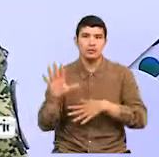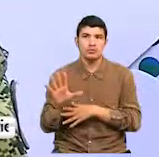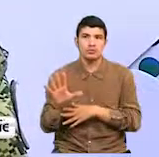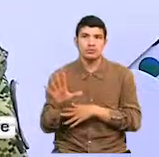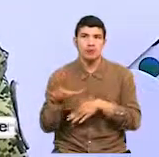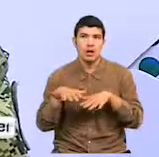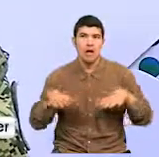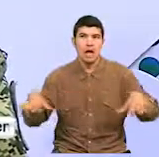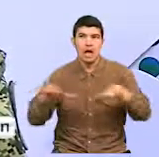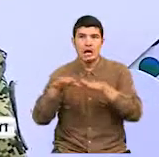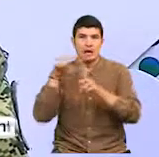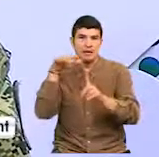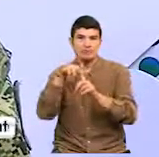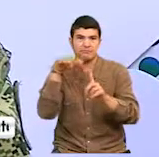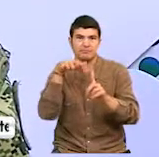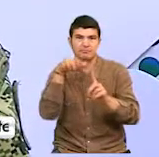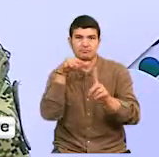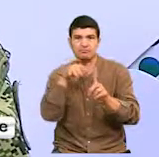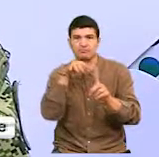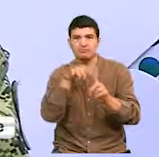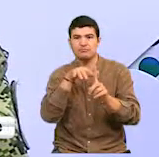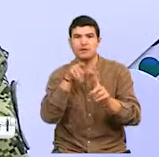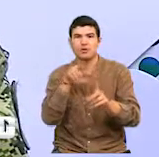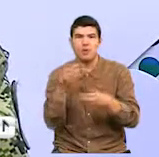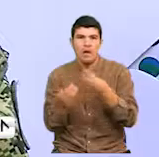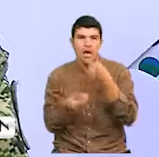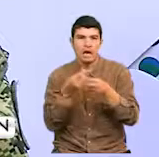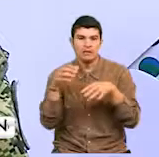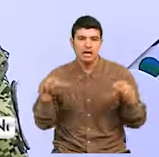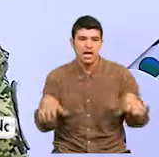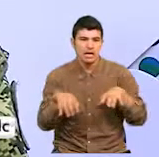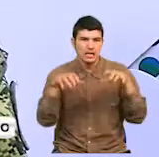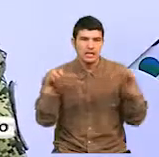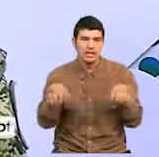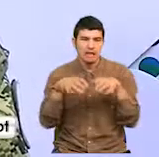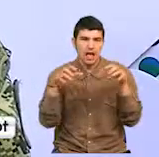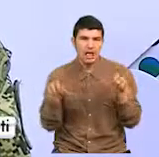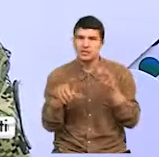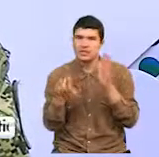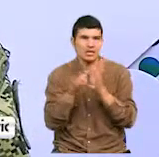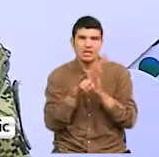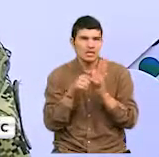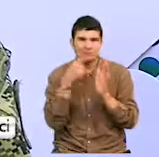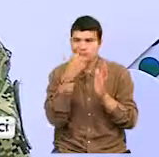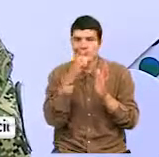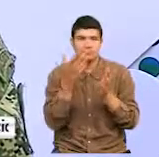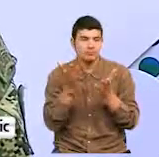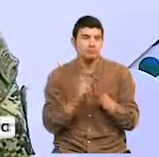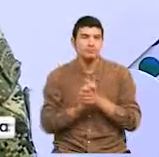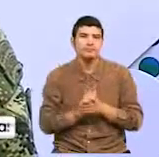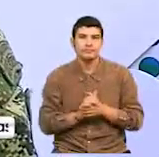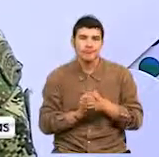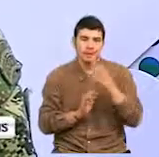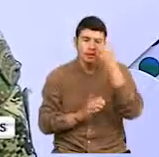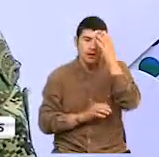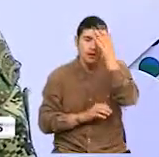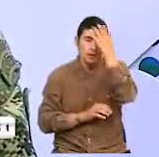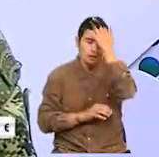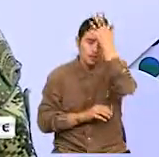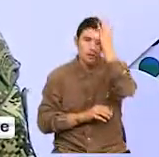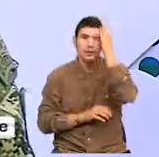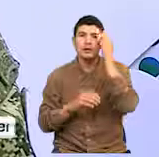un área de injerencia donde realizan sus actividades delictivas. El nombre correcto